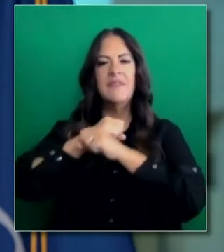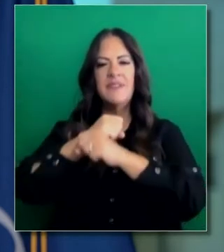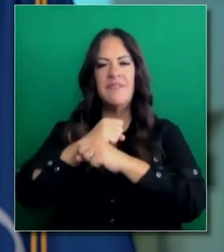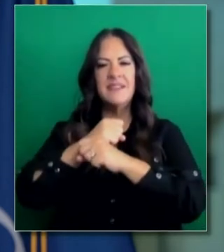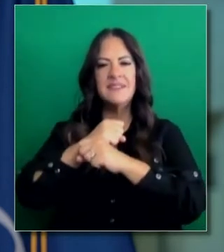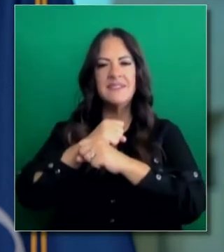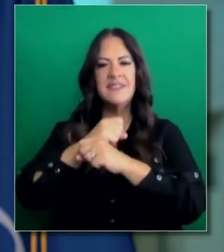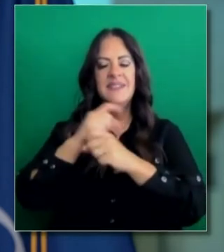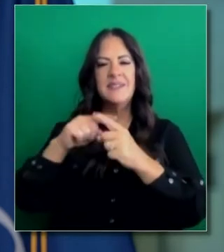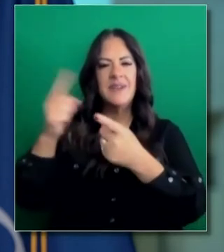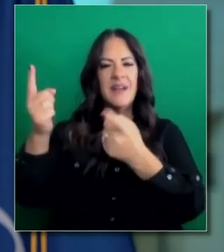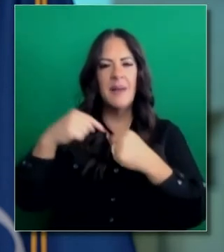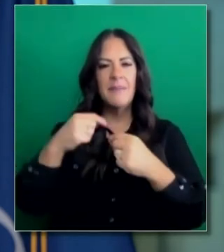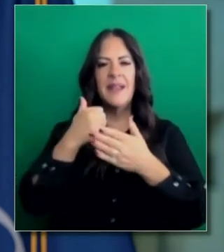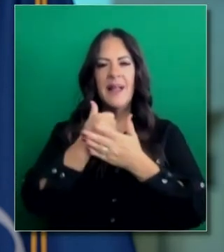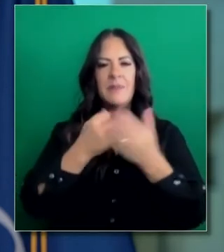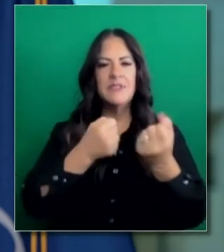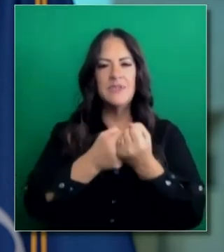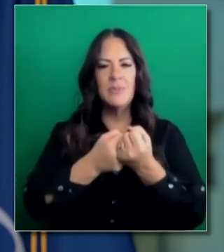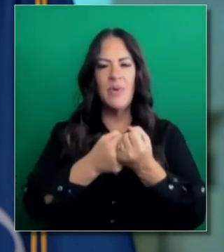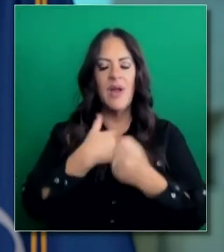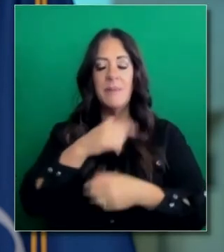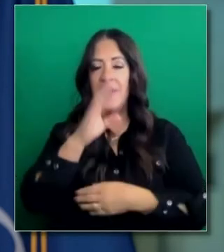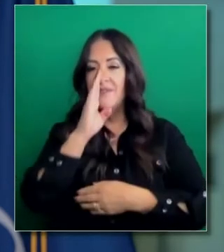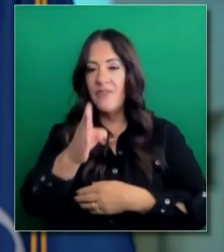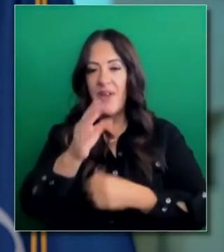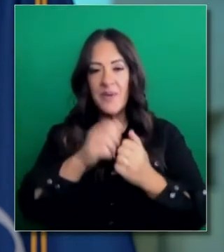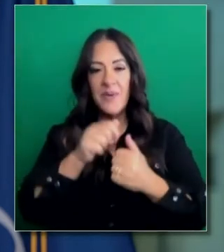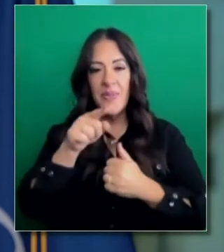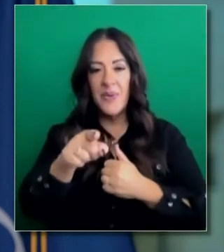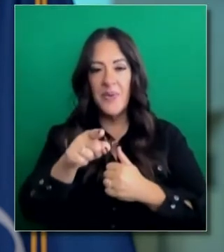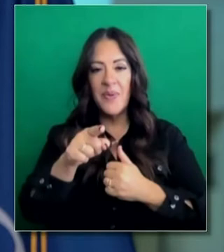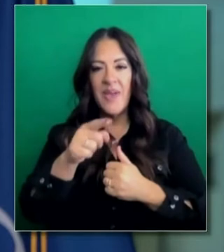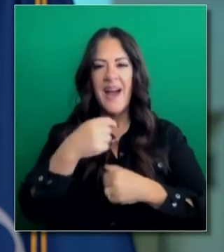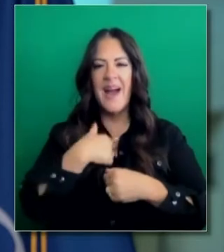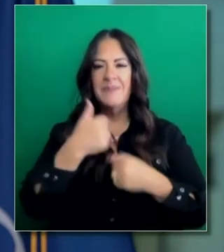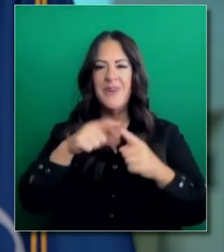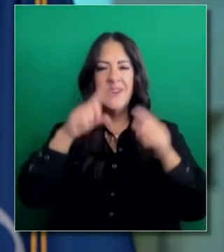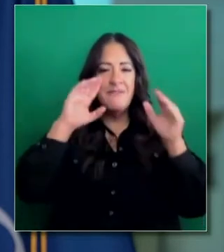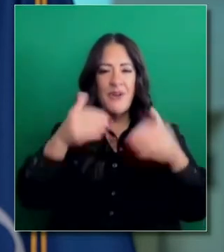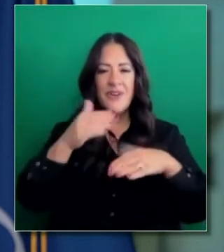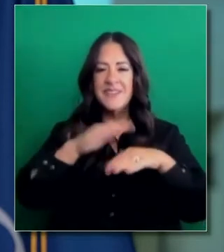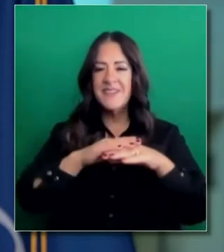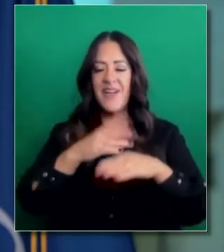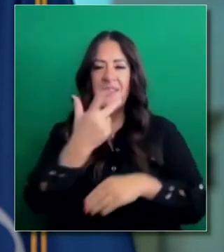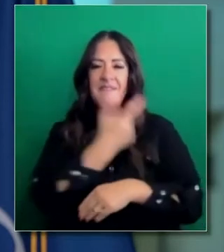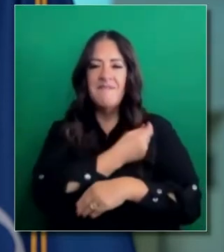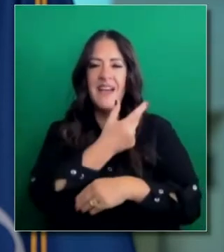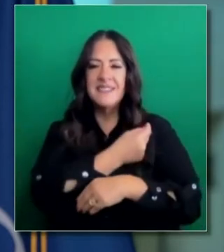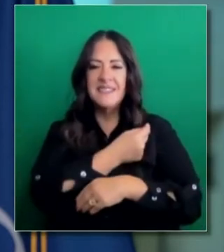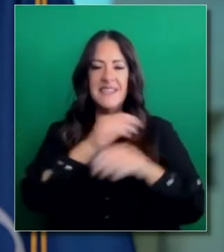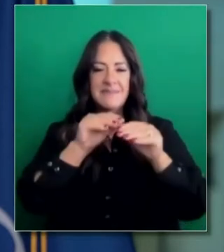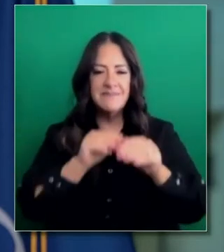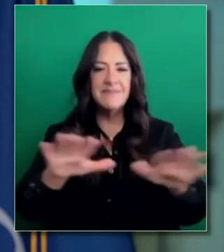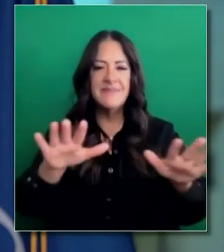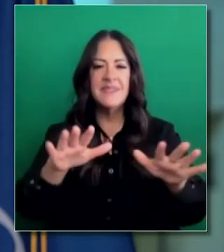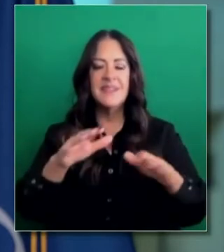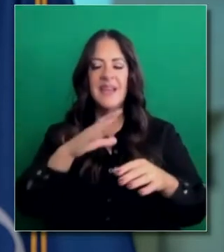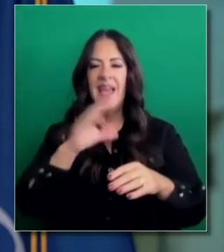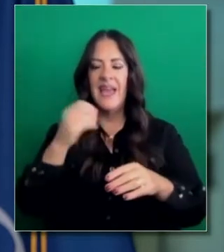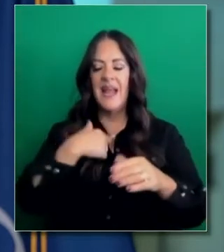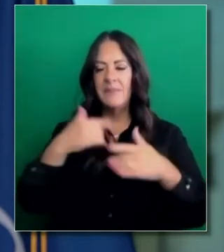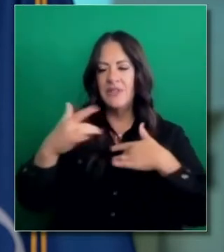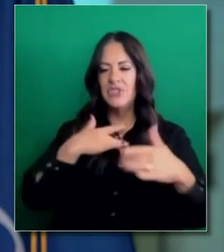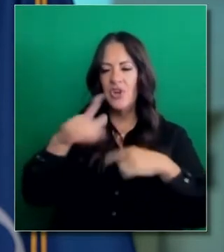los niveles yo simplemente quiero ser franco con usted estoy enfocado en la vacuna en la distribución estoy enfocado en este